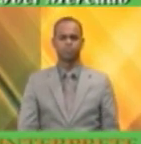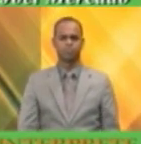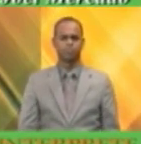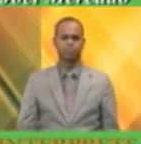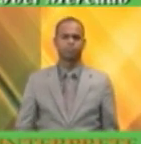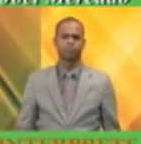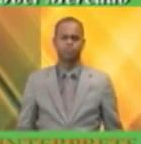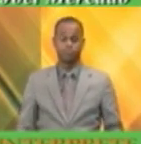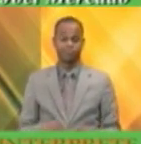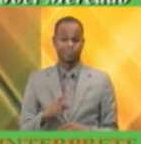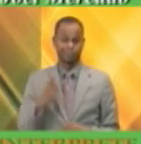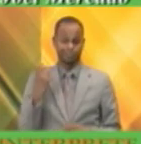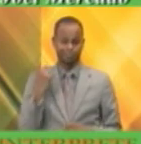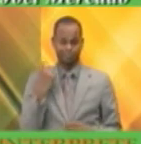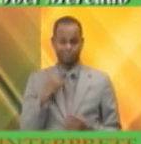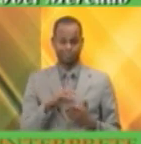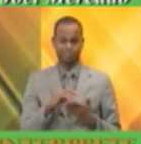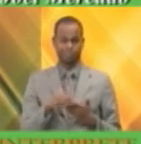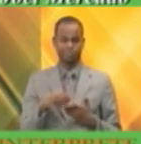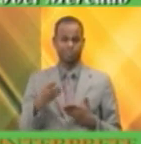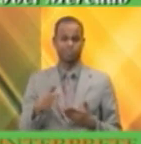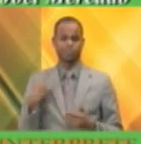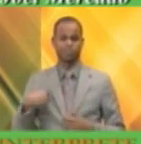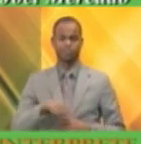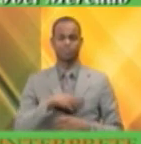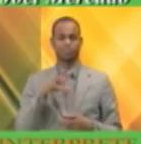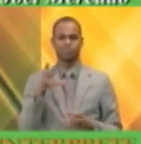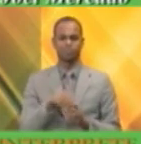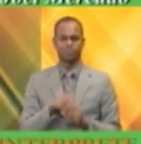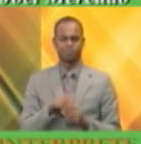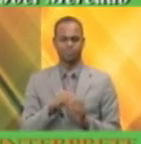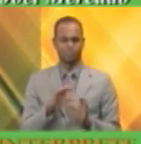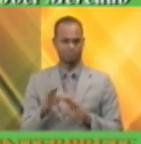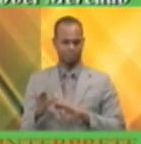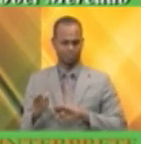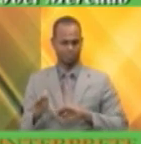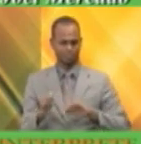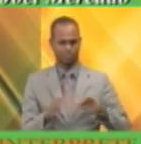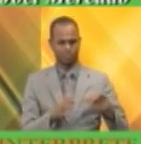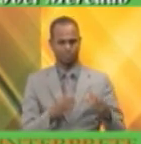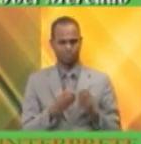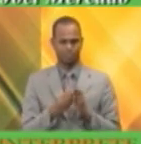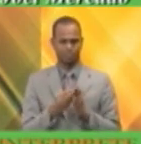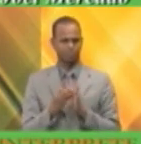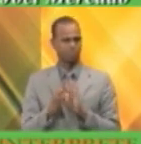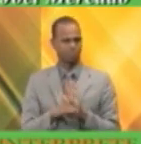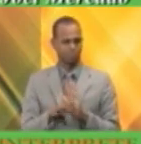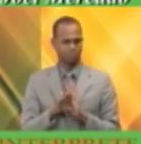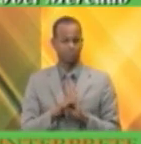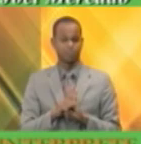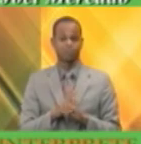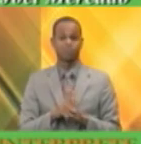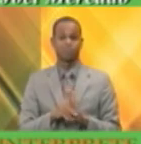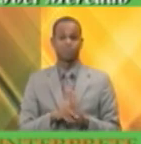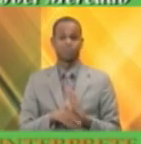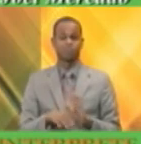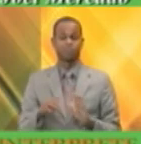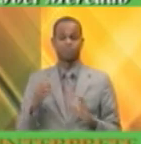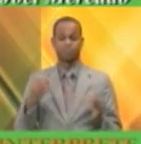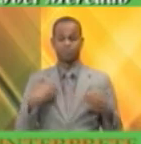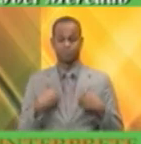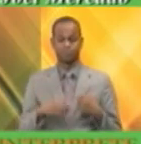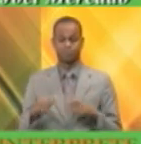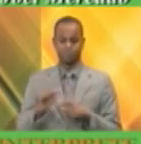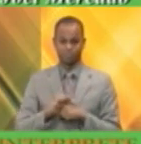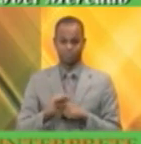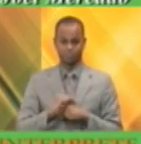que costoso. Nosotros nos vimos por el lado más económico. El lado más económico que tenemos, que nada